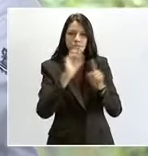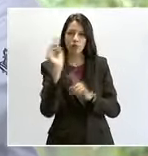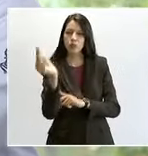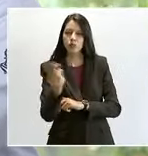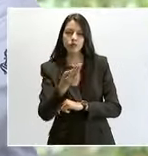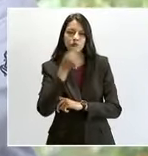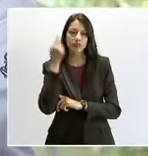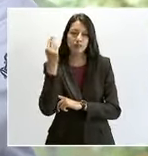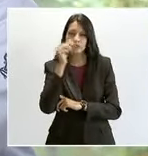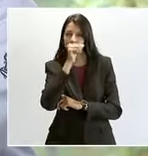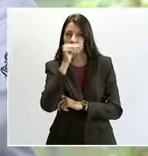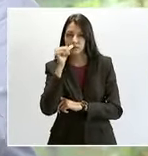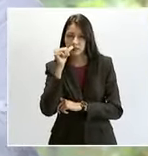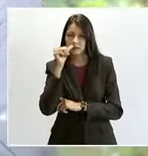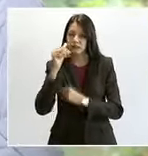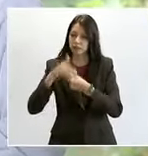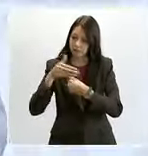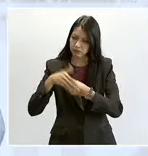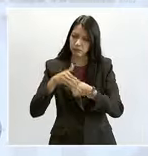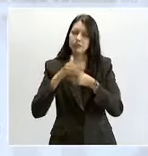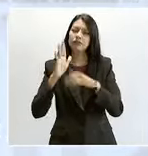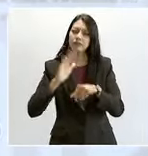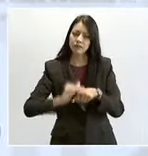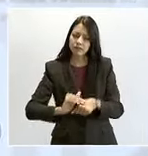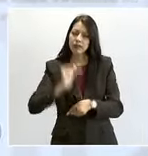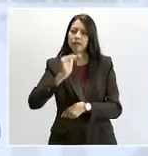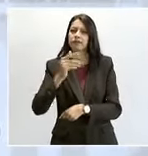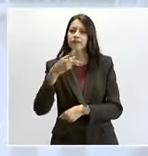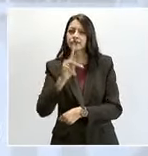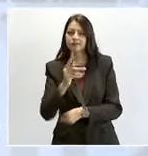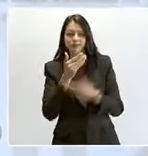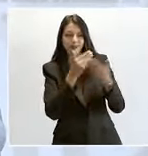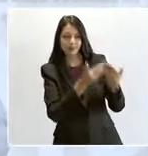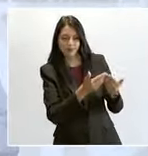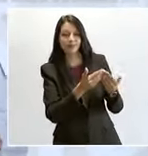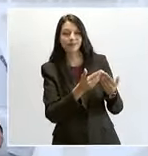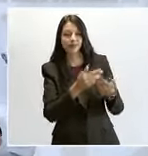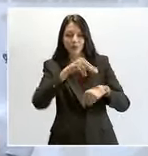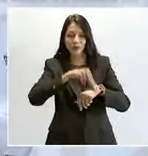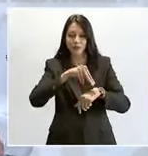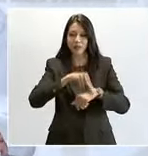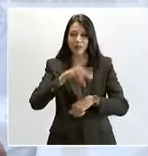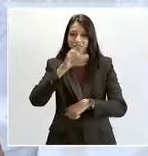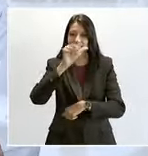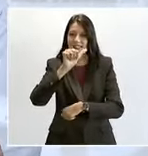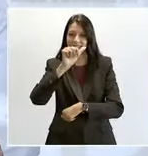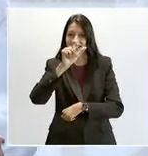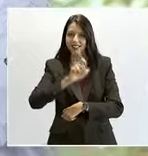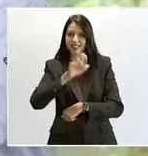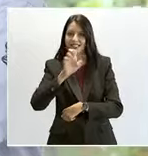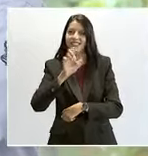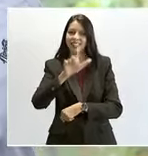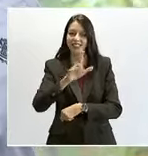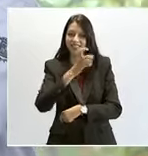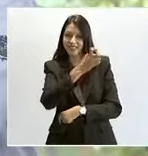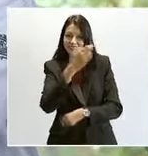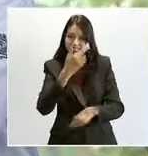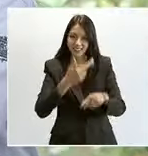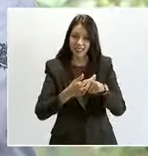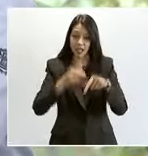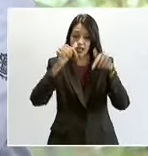Juárez y Habrá más Pero eso se lo dejamos a la doctora Raquel sos aquí en chilchota